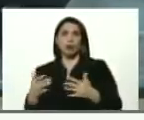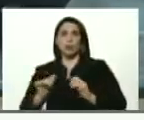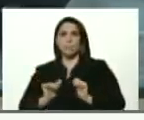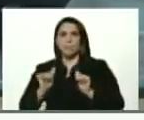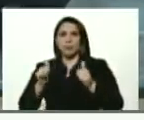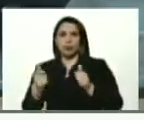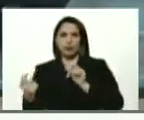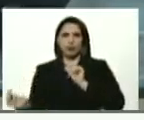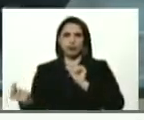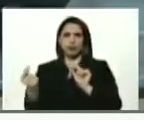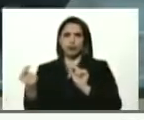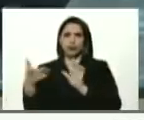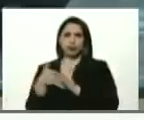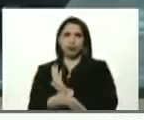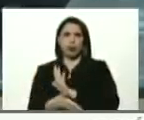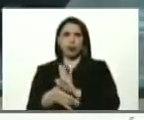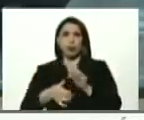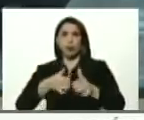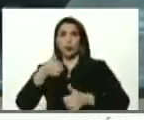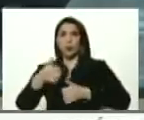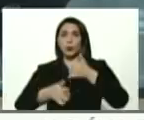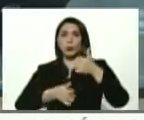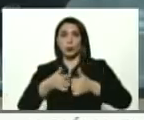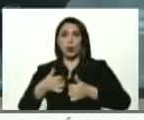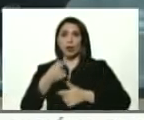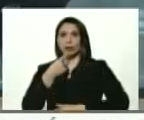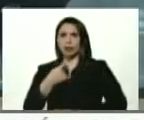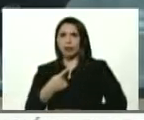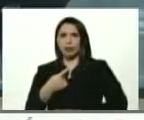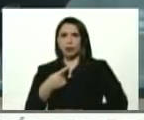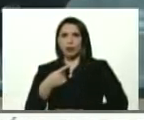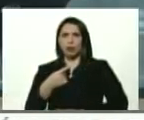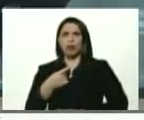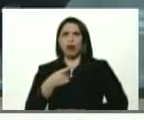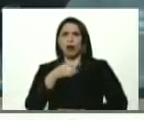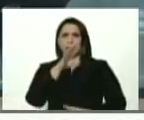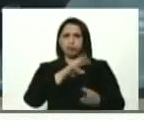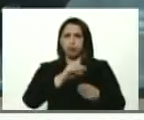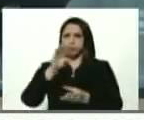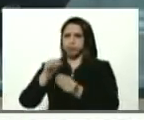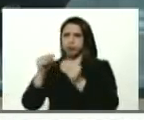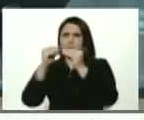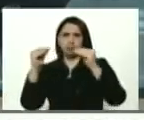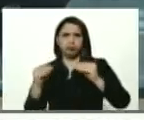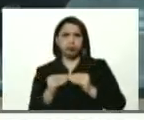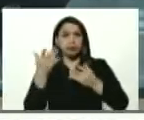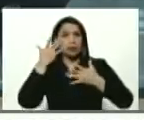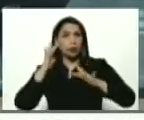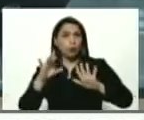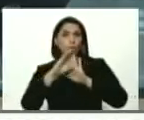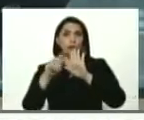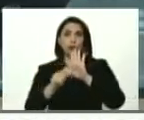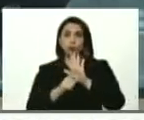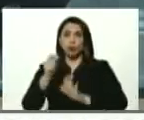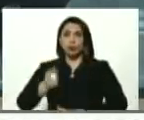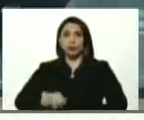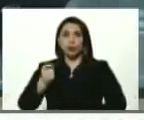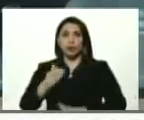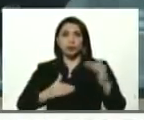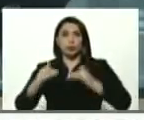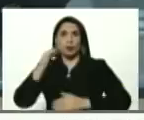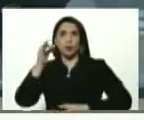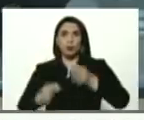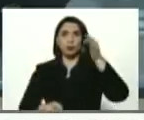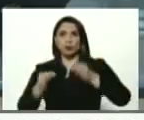el debate en torno al cual se determinó que corresponde, según la Constitución, al Tribunal Supremo de Justicia